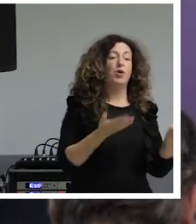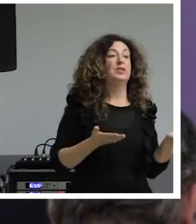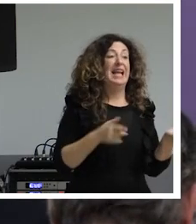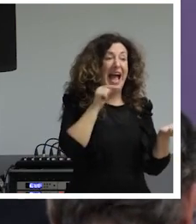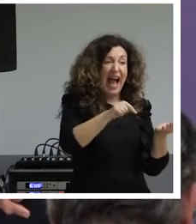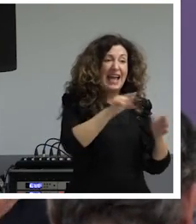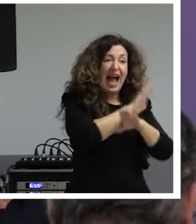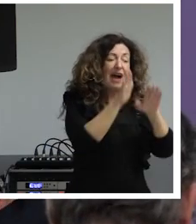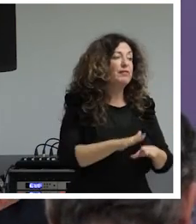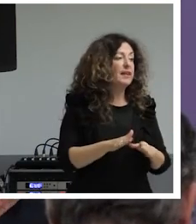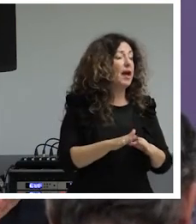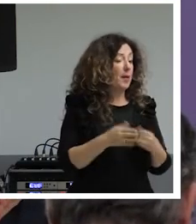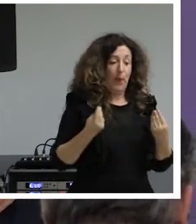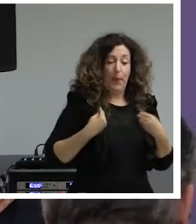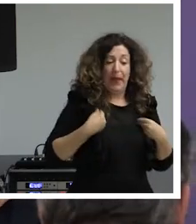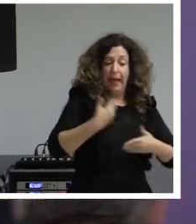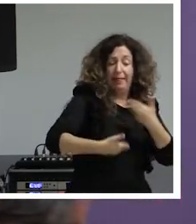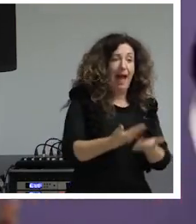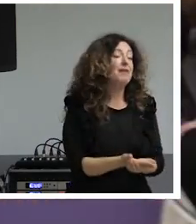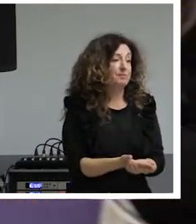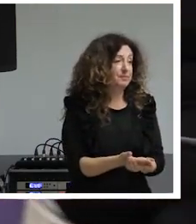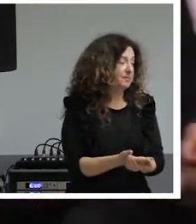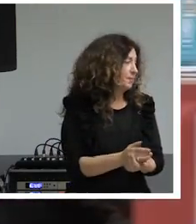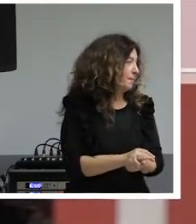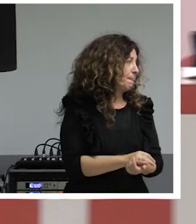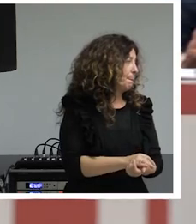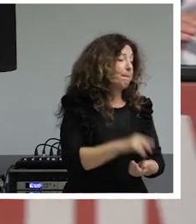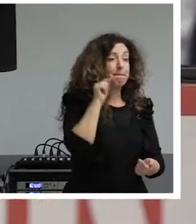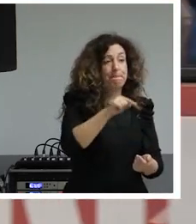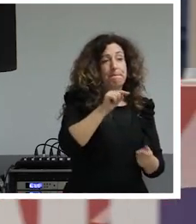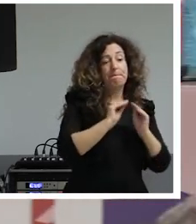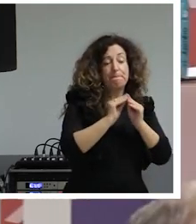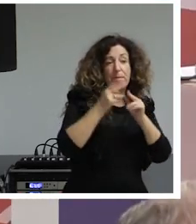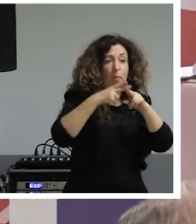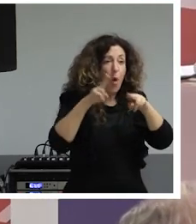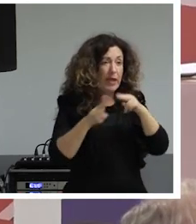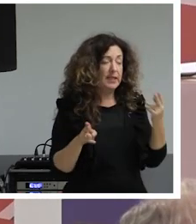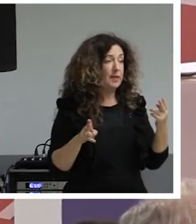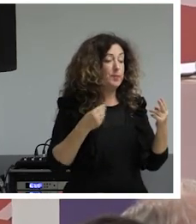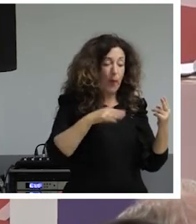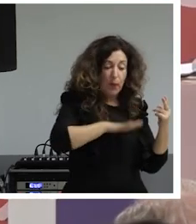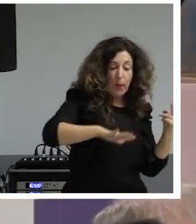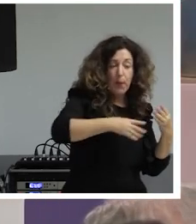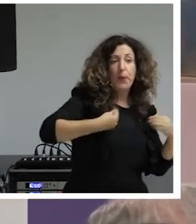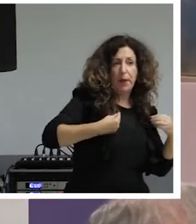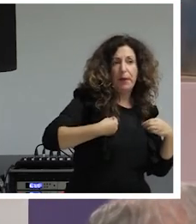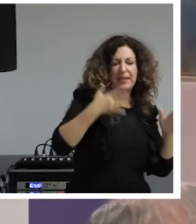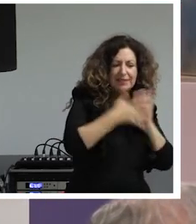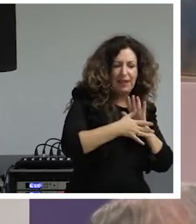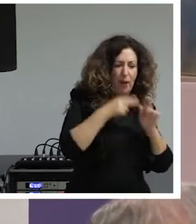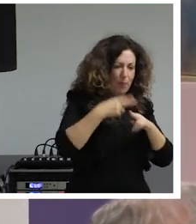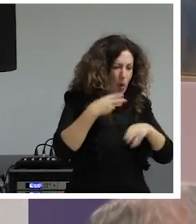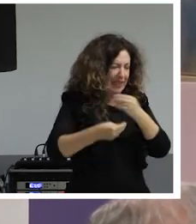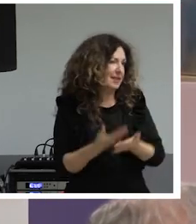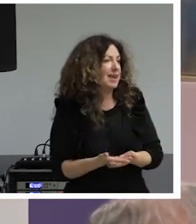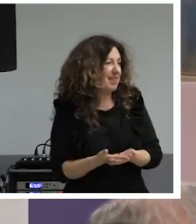para mí el territorio son los pueblos grandes pequeños son nuestros municipios no es donde